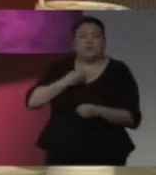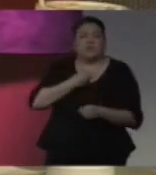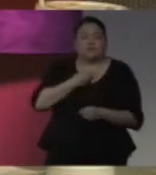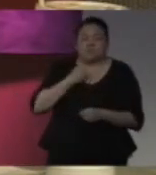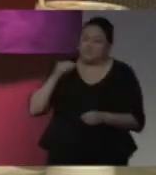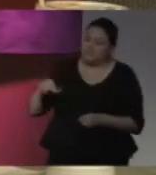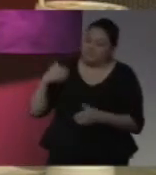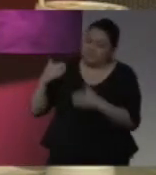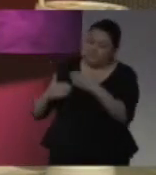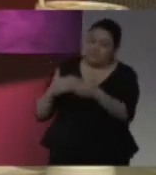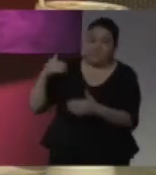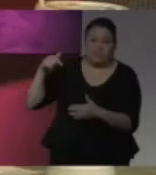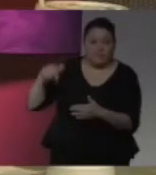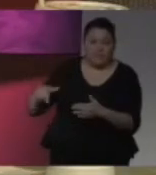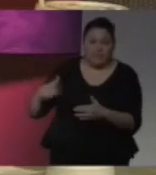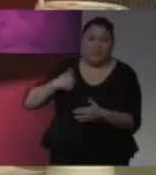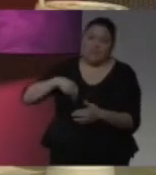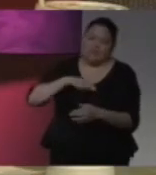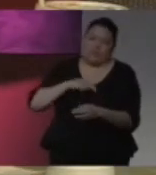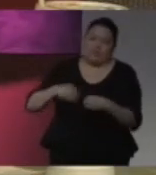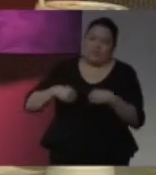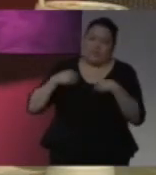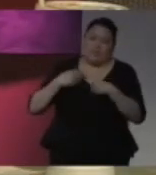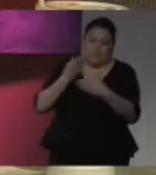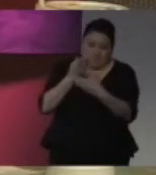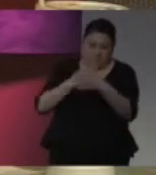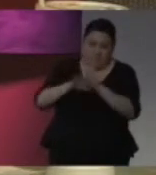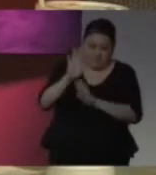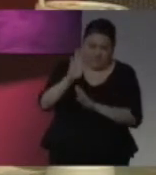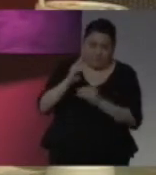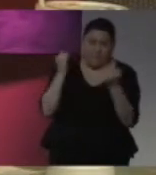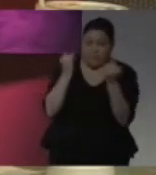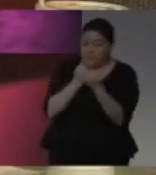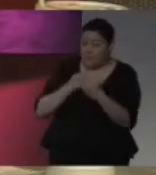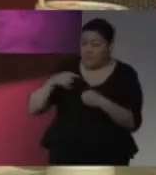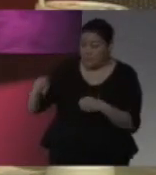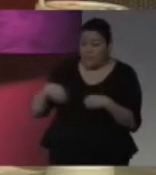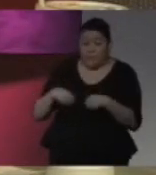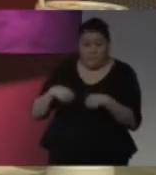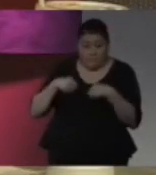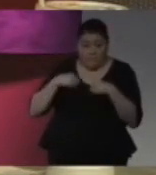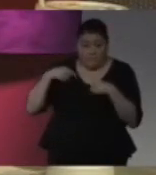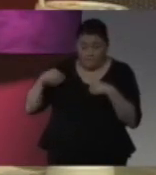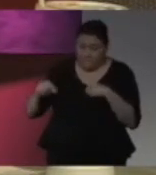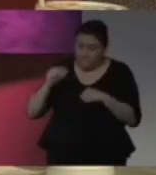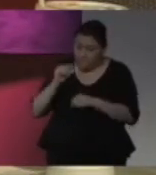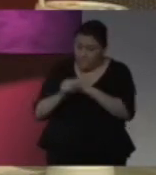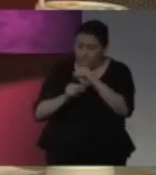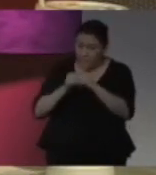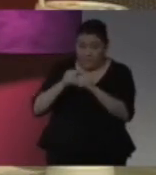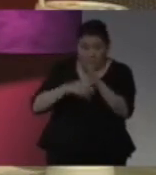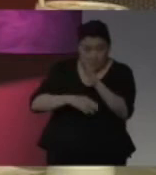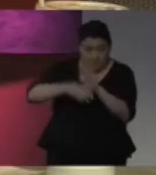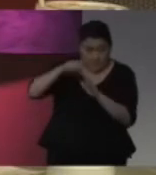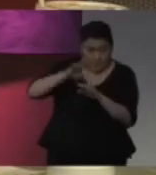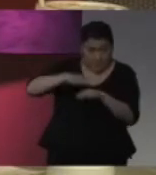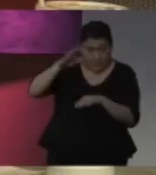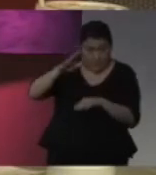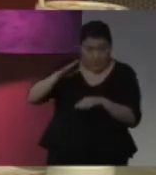cuentas es el lugar donde vivimos, es el lugar también que se modifica a partir de la